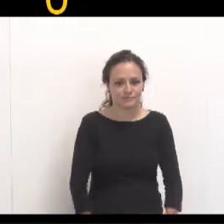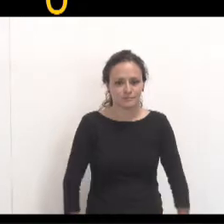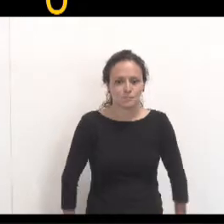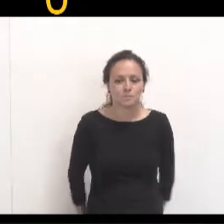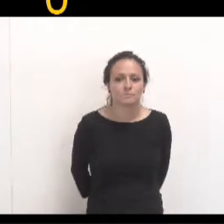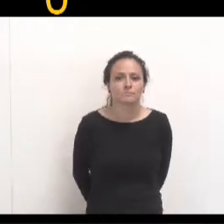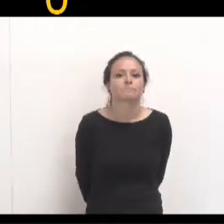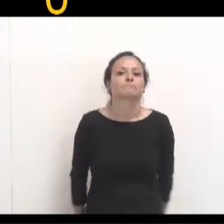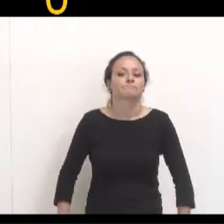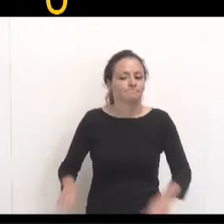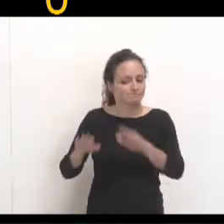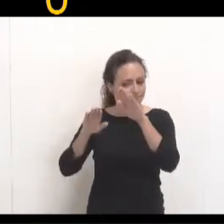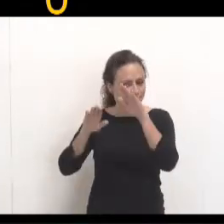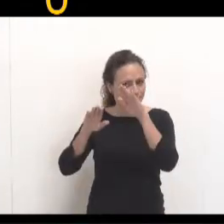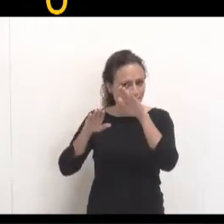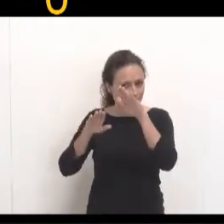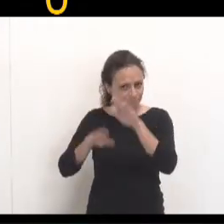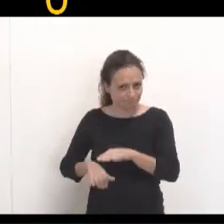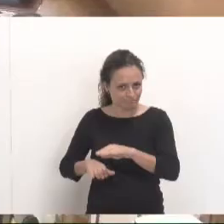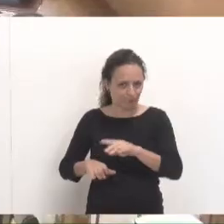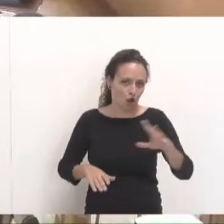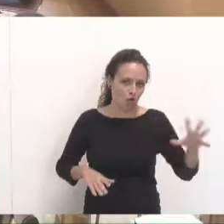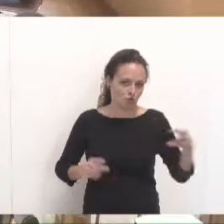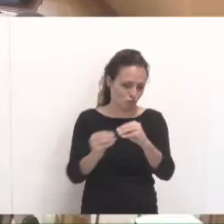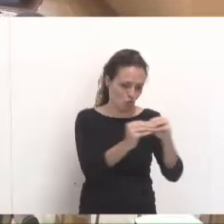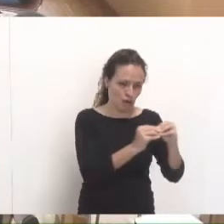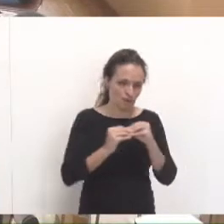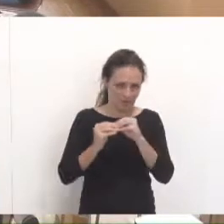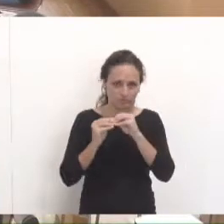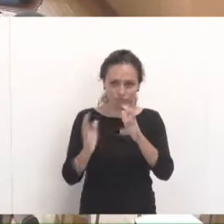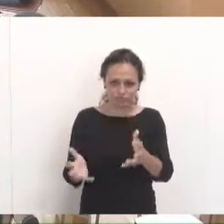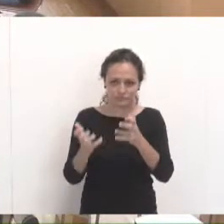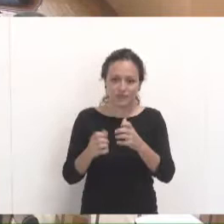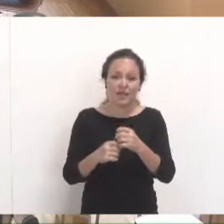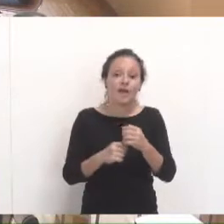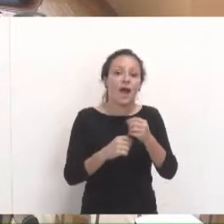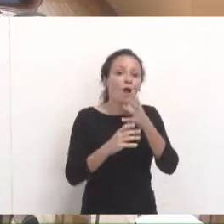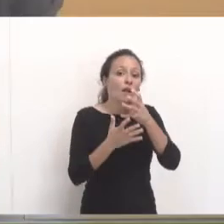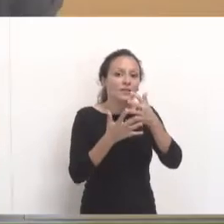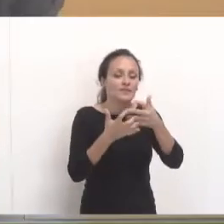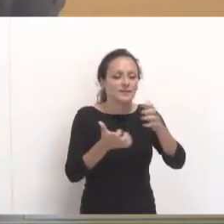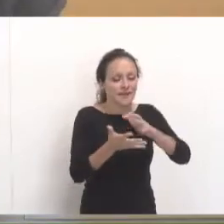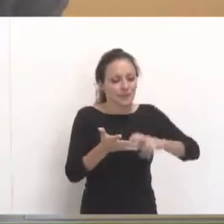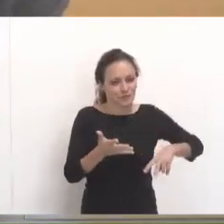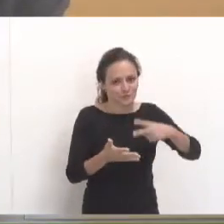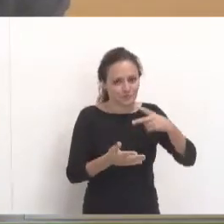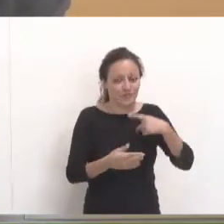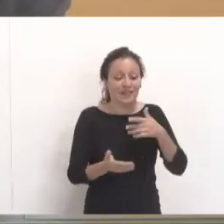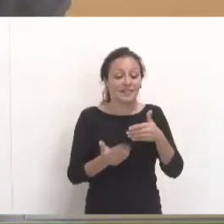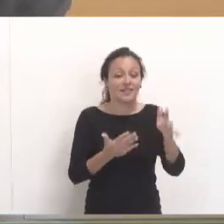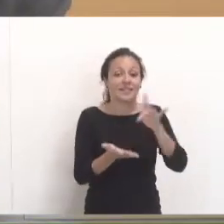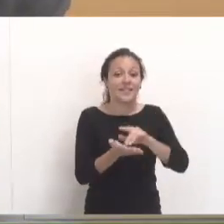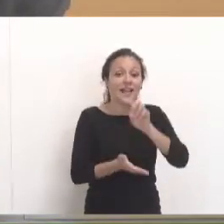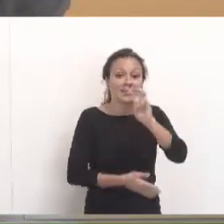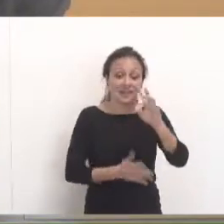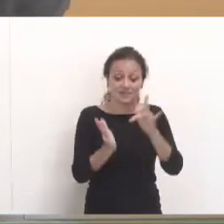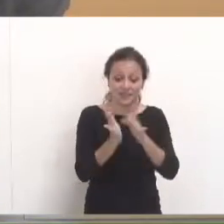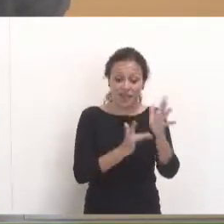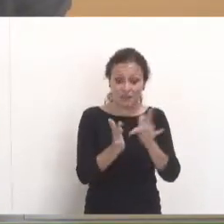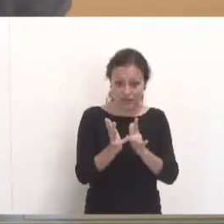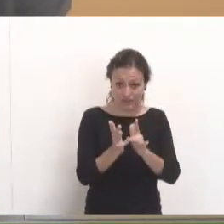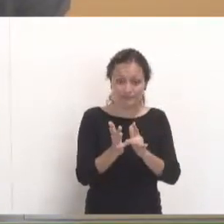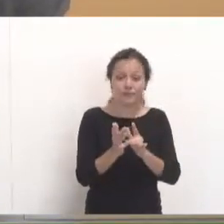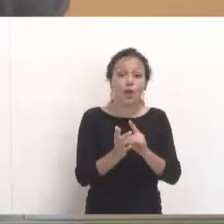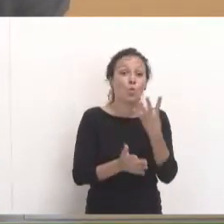Se ratifica por unanimidad. El texto que se acuerda por todos los grupos es el siguiente. El próximo día 3 de abril se cumplen 40 años desde